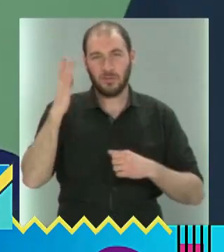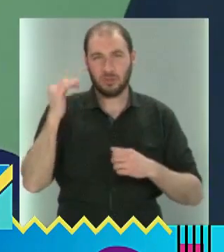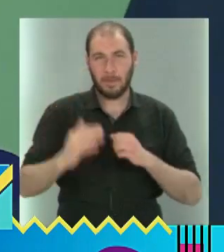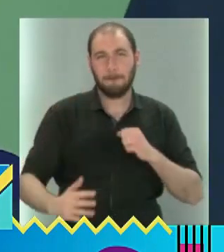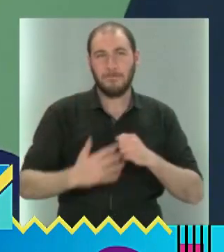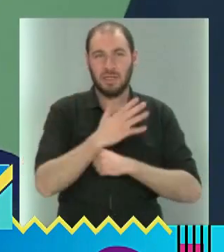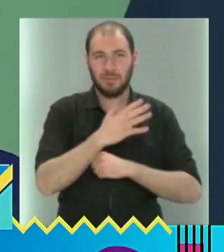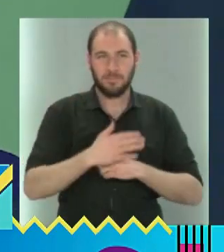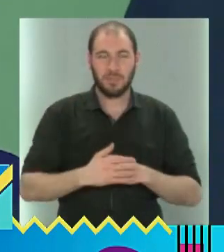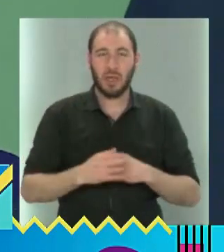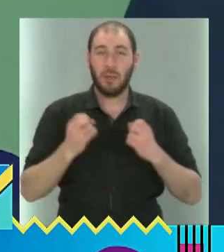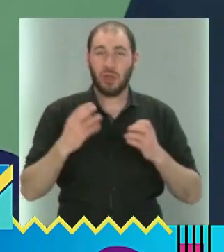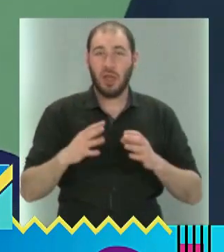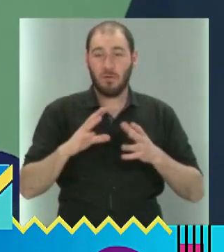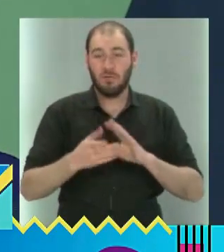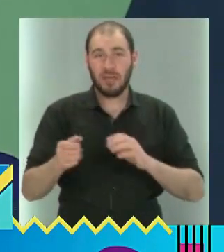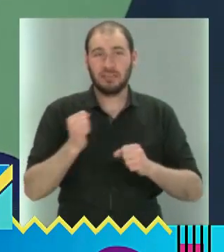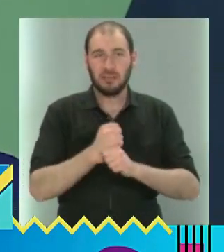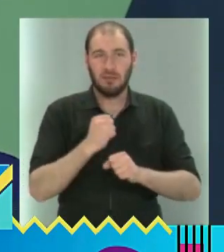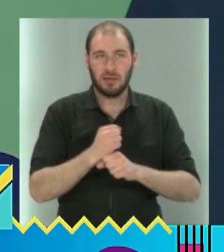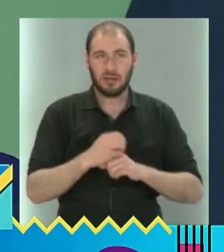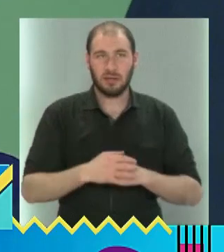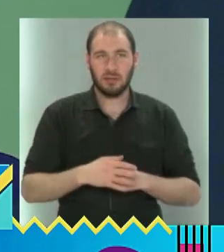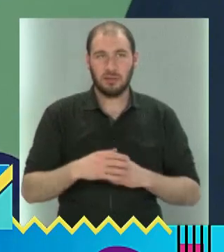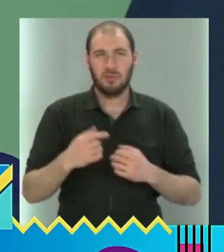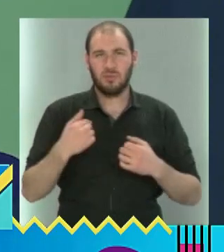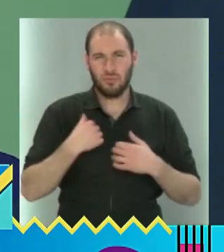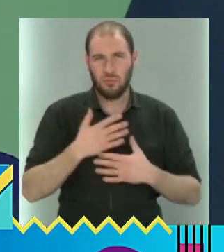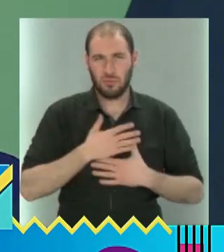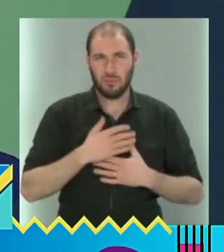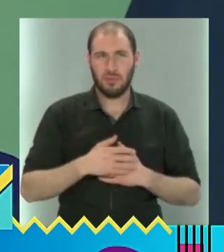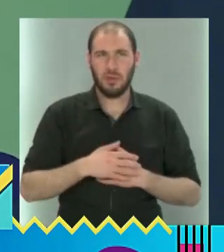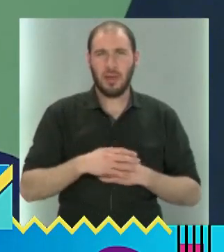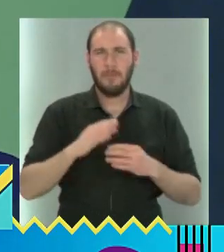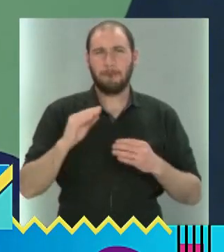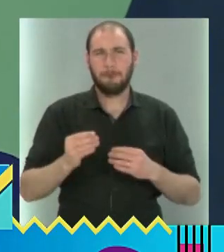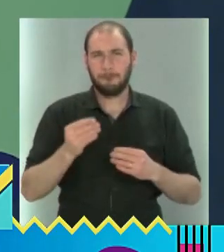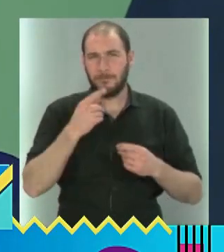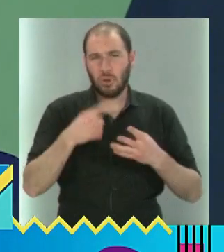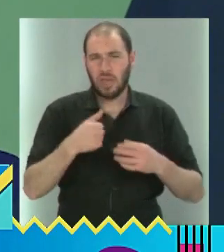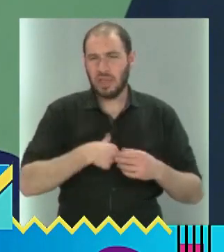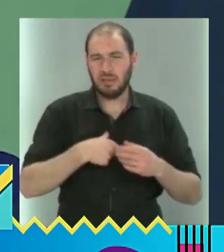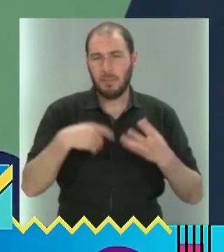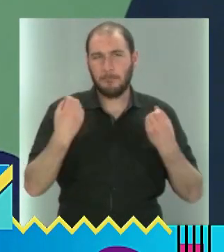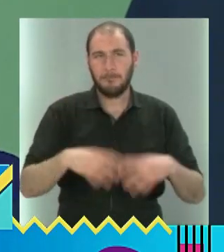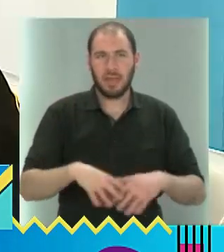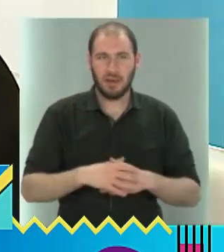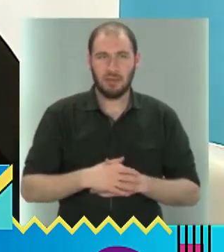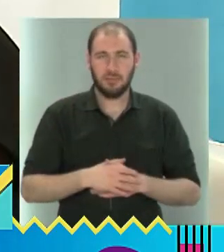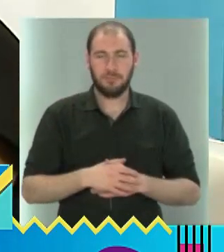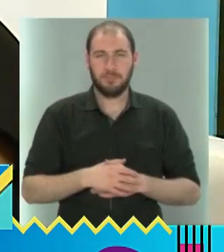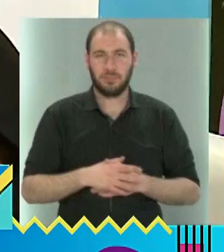pela. Porque de esa manera trabaja con su ego. Es decir, pierde cierta identificación y